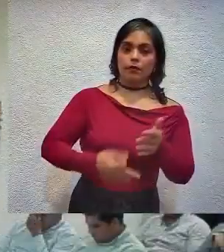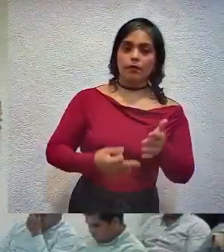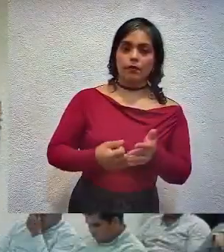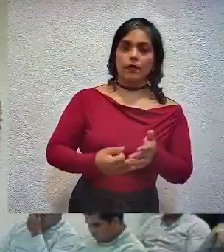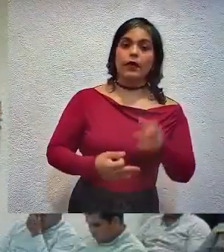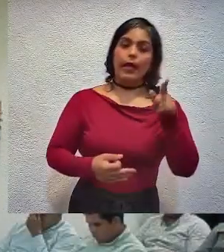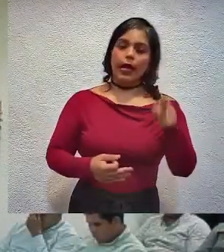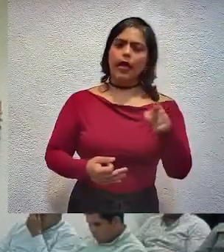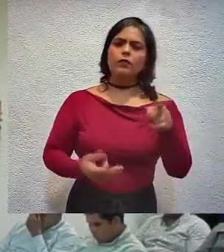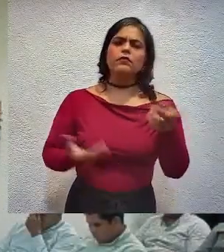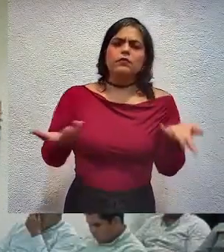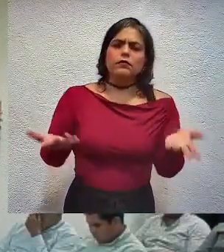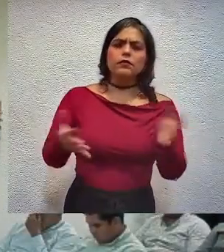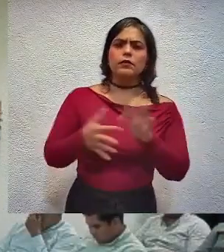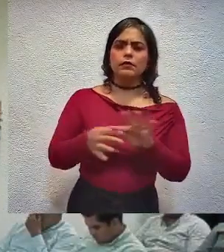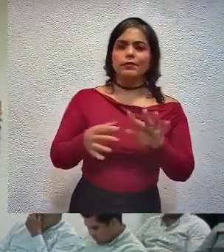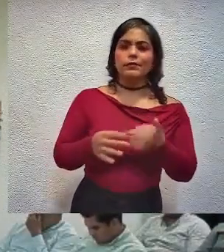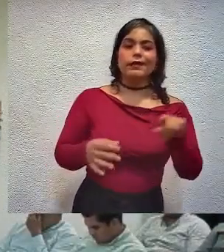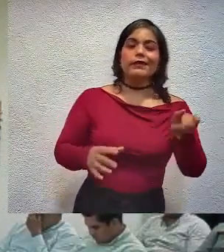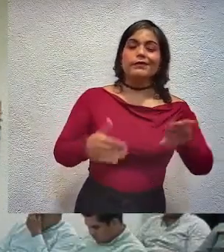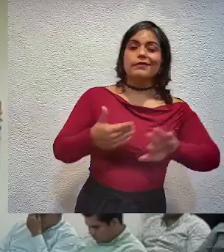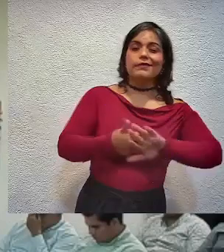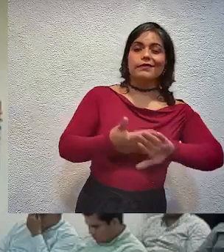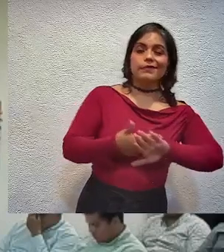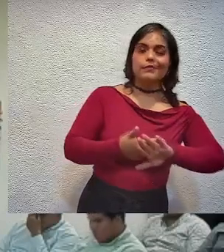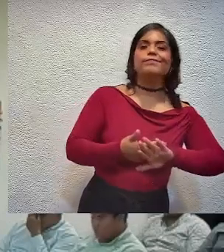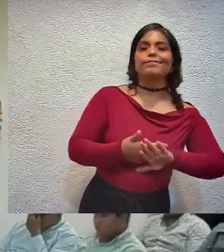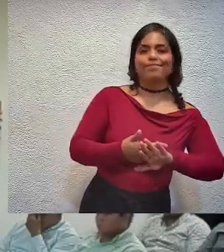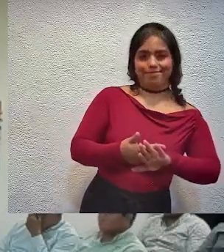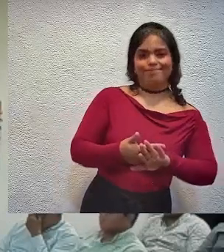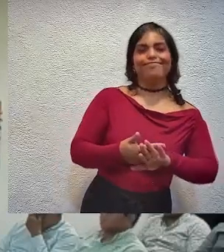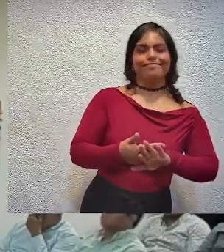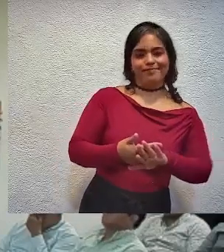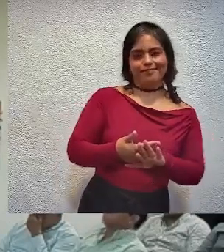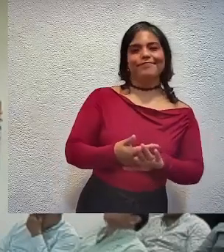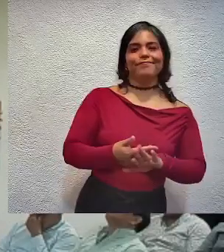actor, afectó al personal adscrito a la mencionada ponencia.